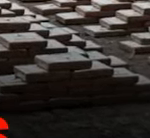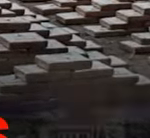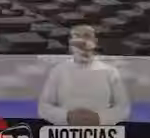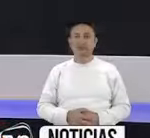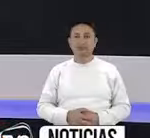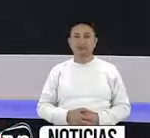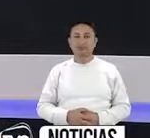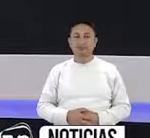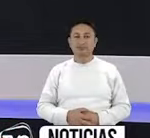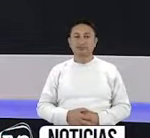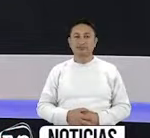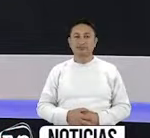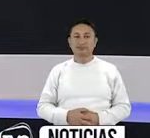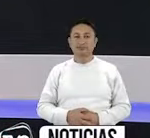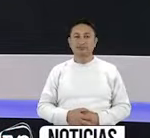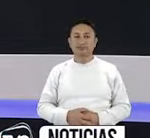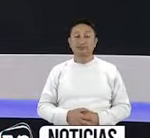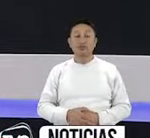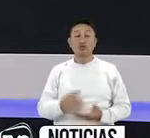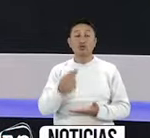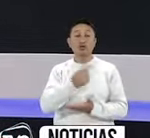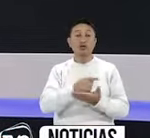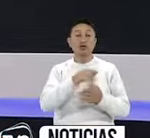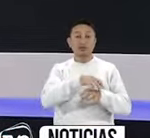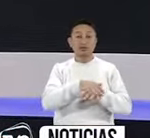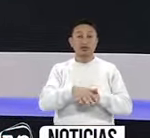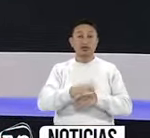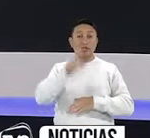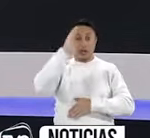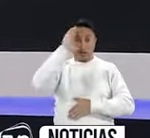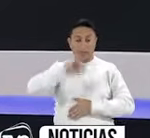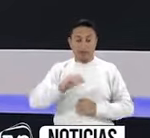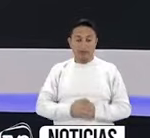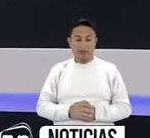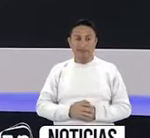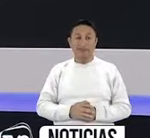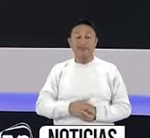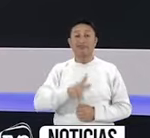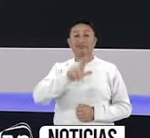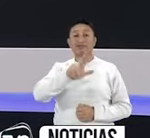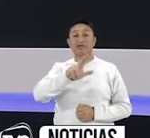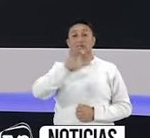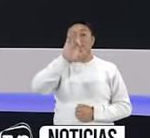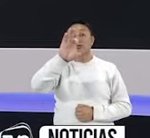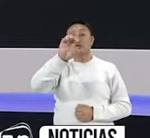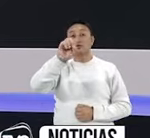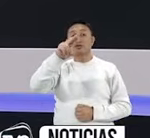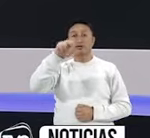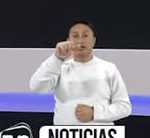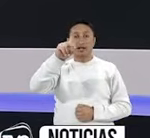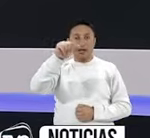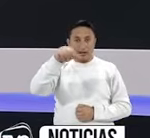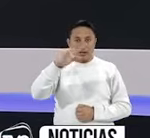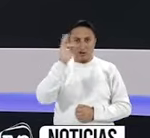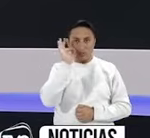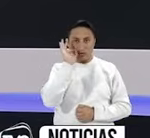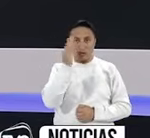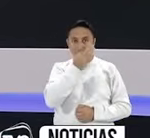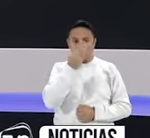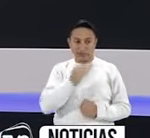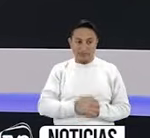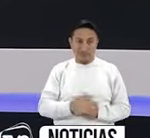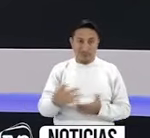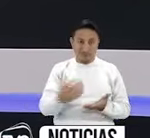En Guayas y Los Ríos, agentes policiales decomisaron cerca de 3 toneladas de droga. En otro caso, en un operativo coordinado